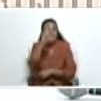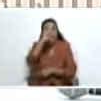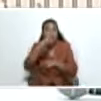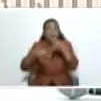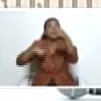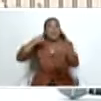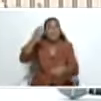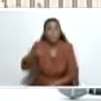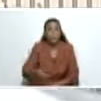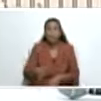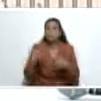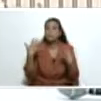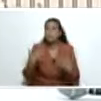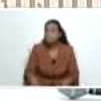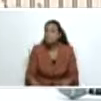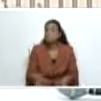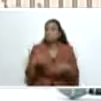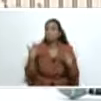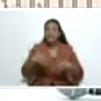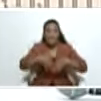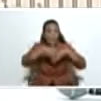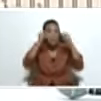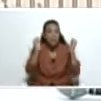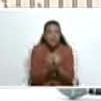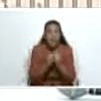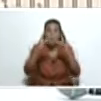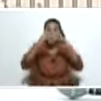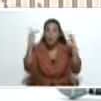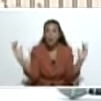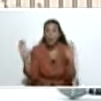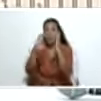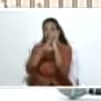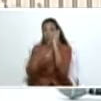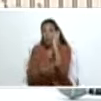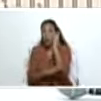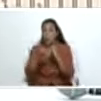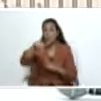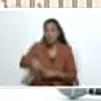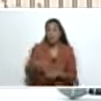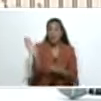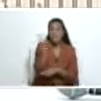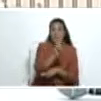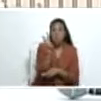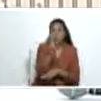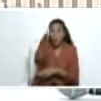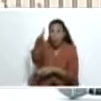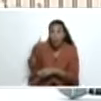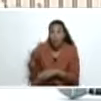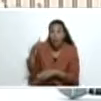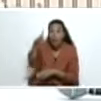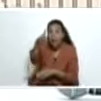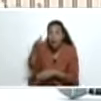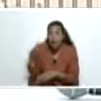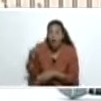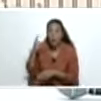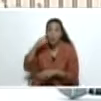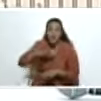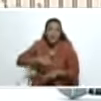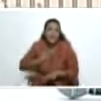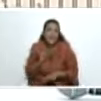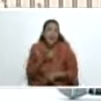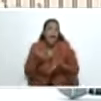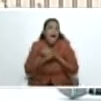años que transcurrió nuestra batalla contra el intento de intervenir Venezuela, de traer, como ellos pidieron,